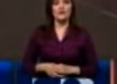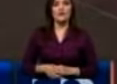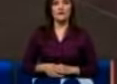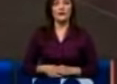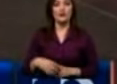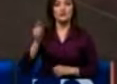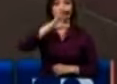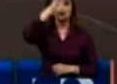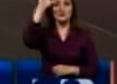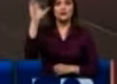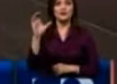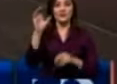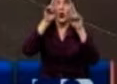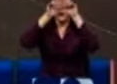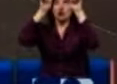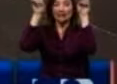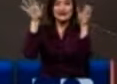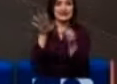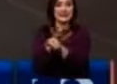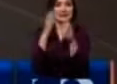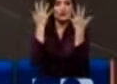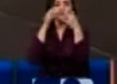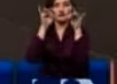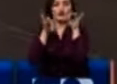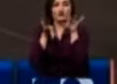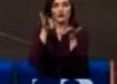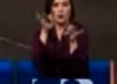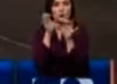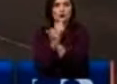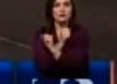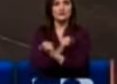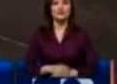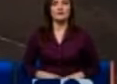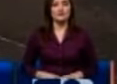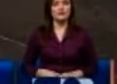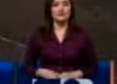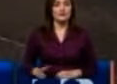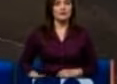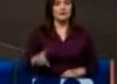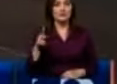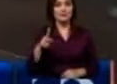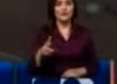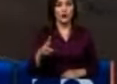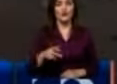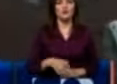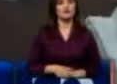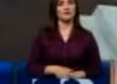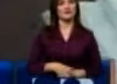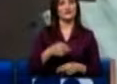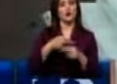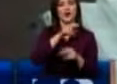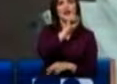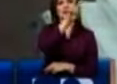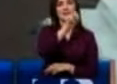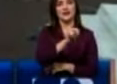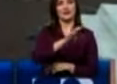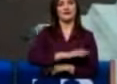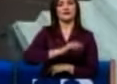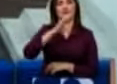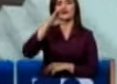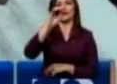cielo completamente nublado y ha sufrido una ligera llovizna durante la noche. Chone, oficialmente San Cayetano de Chone, conocido, es una ciudad